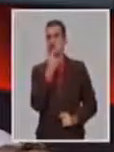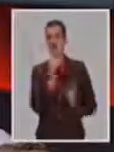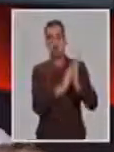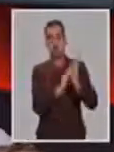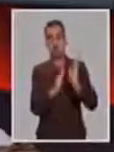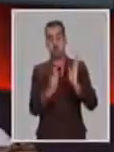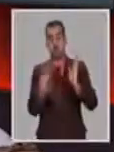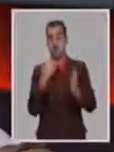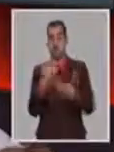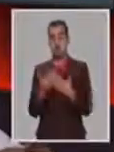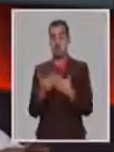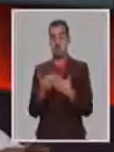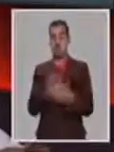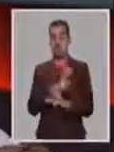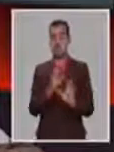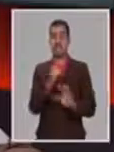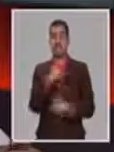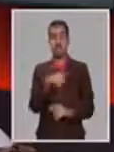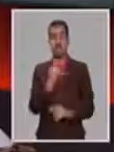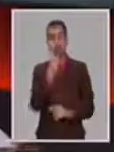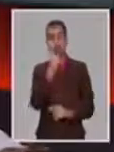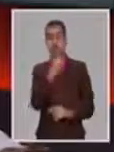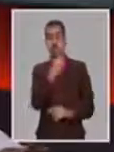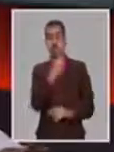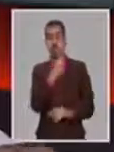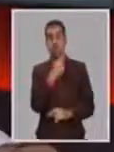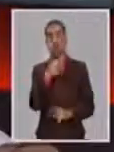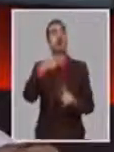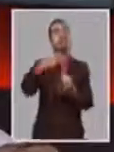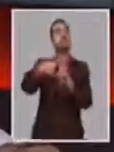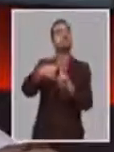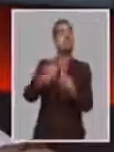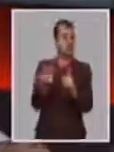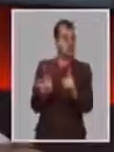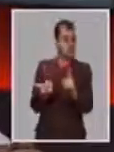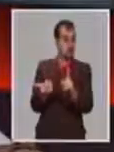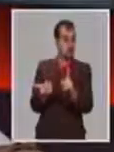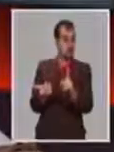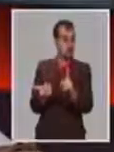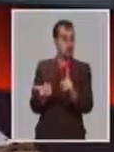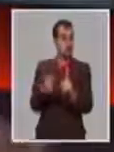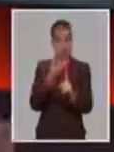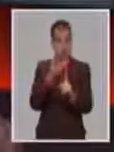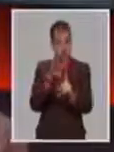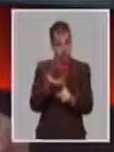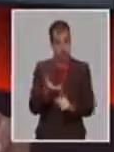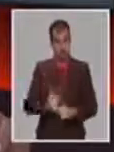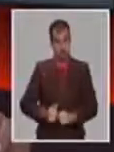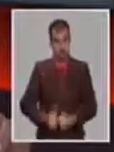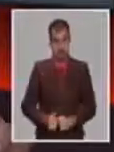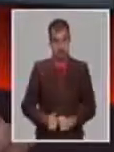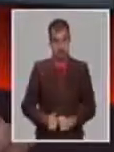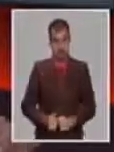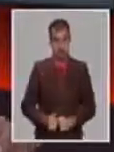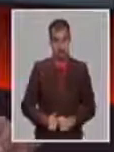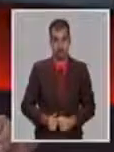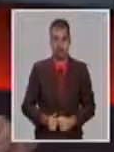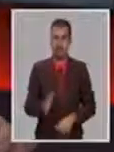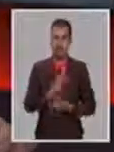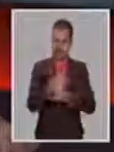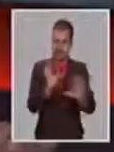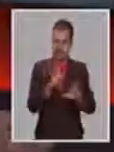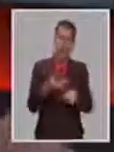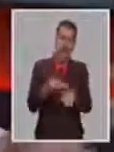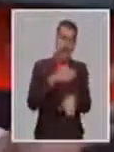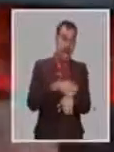todo el curso del ensayo que el sujeto apareciera PCR positivo o se enfermara. Y también se ha previsto, a partir del